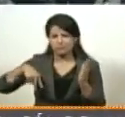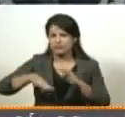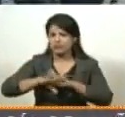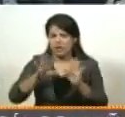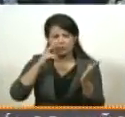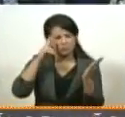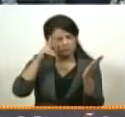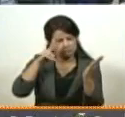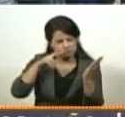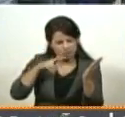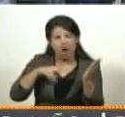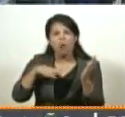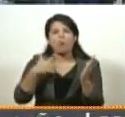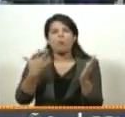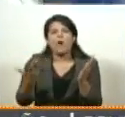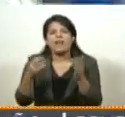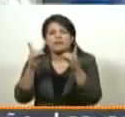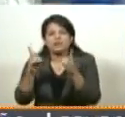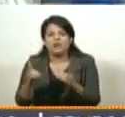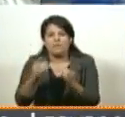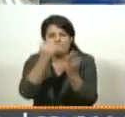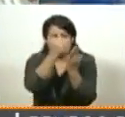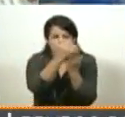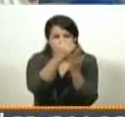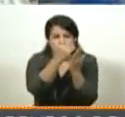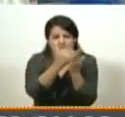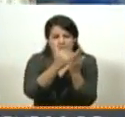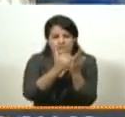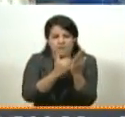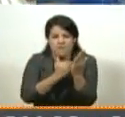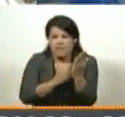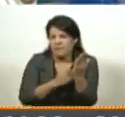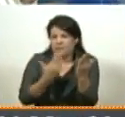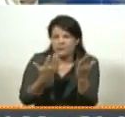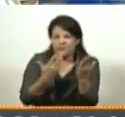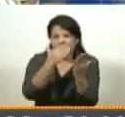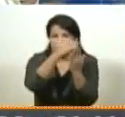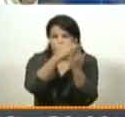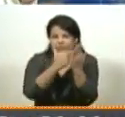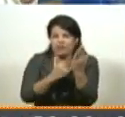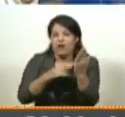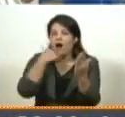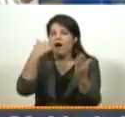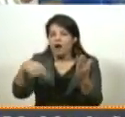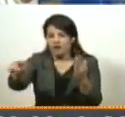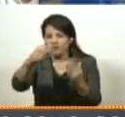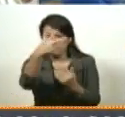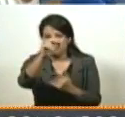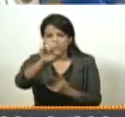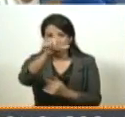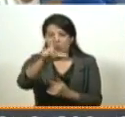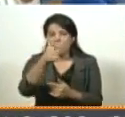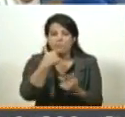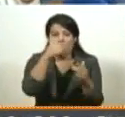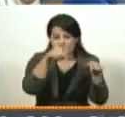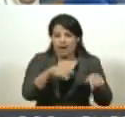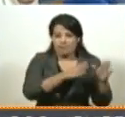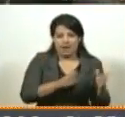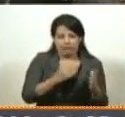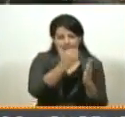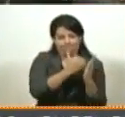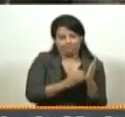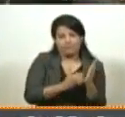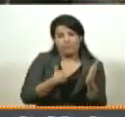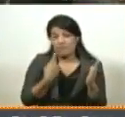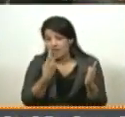cuáles son estas otras medidas que podemos adoptar para el día de la elección. Queremos hacer, como siempre,